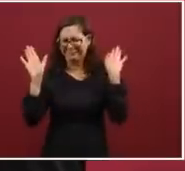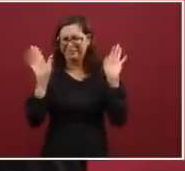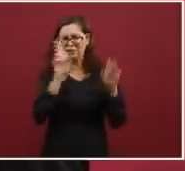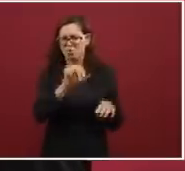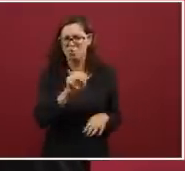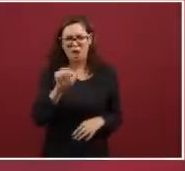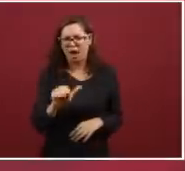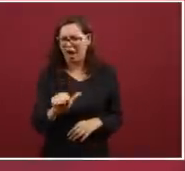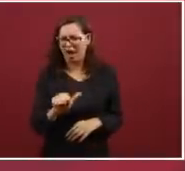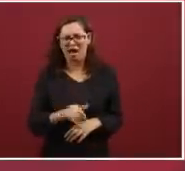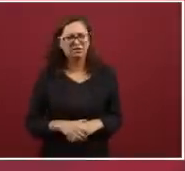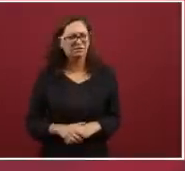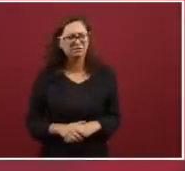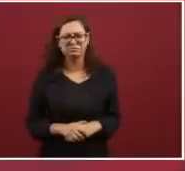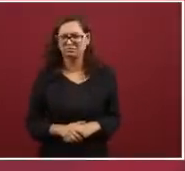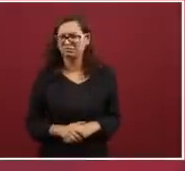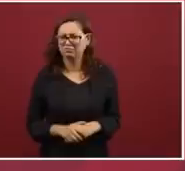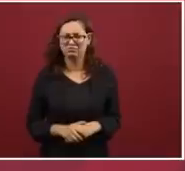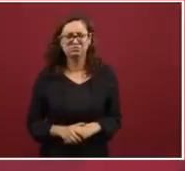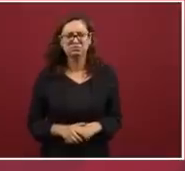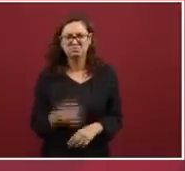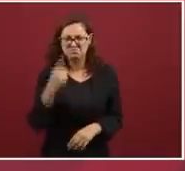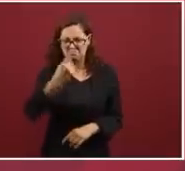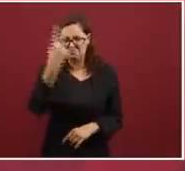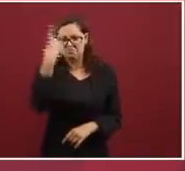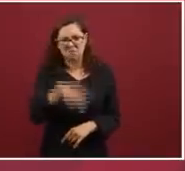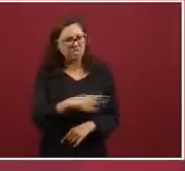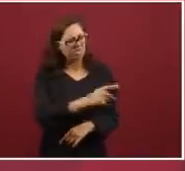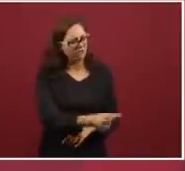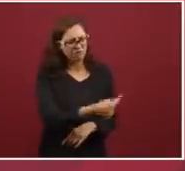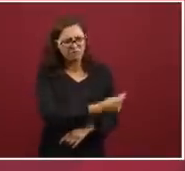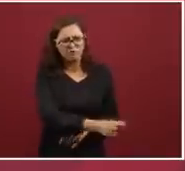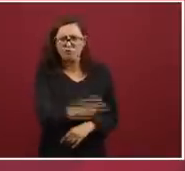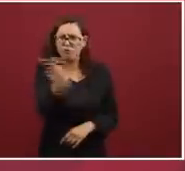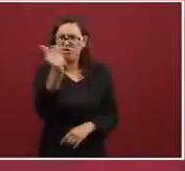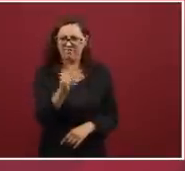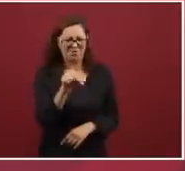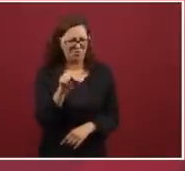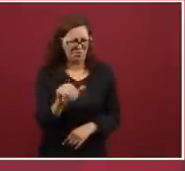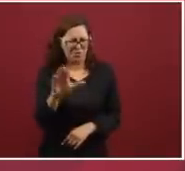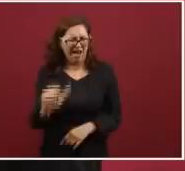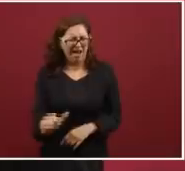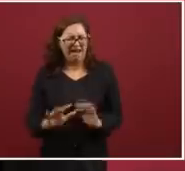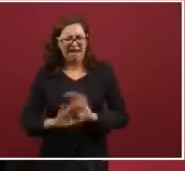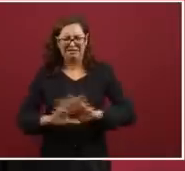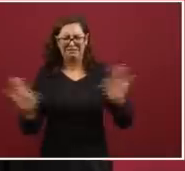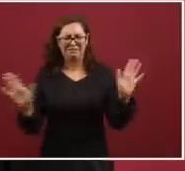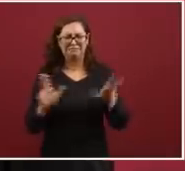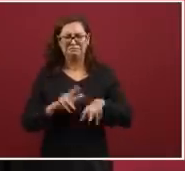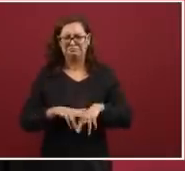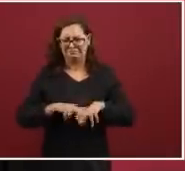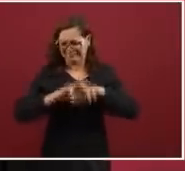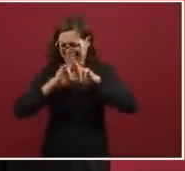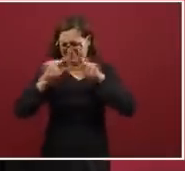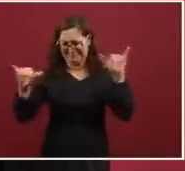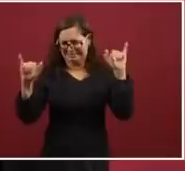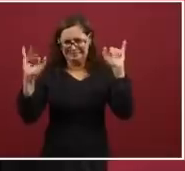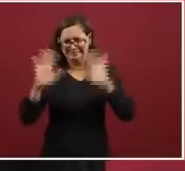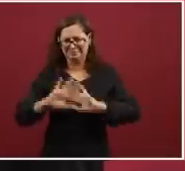nunca hemos hecho eso ni lo haríamos.